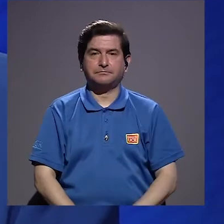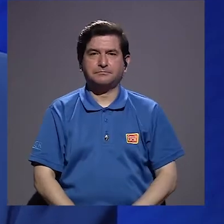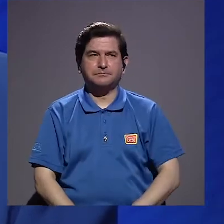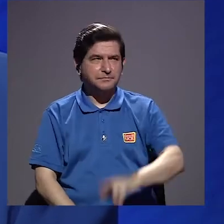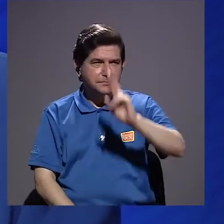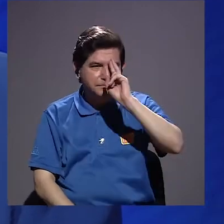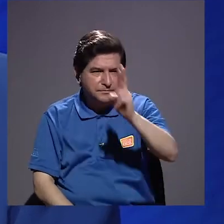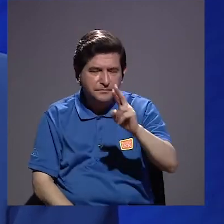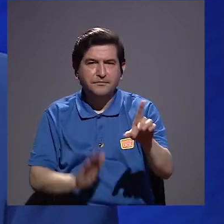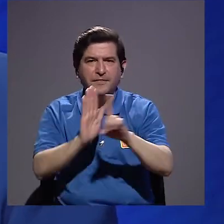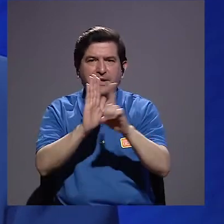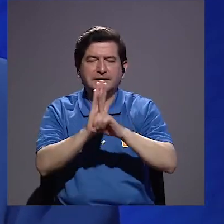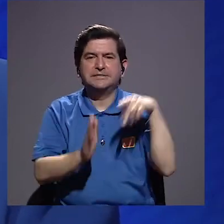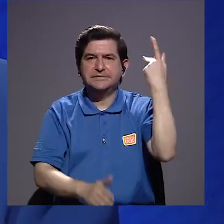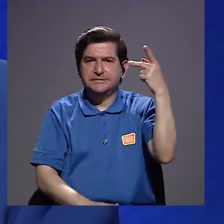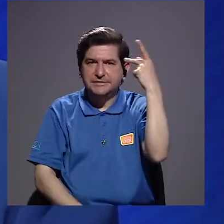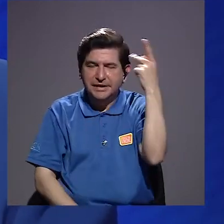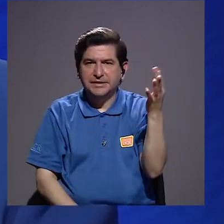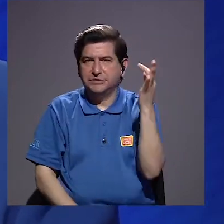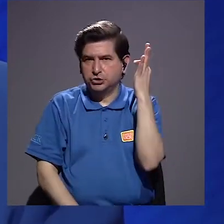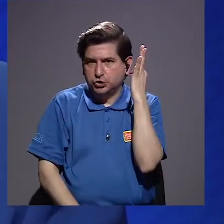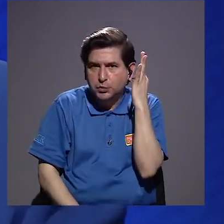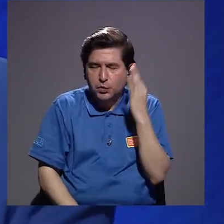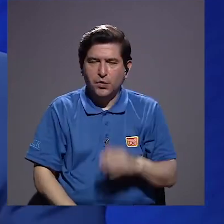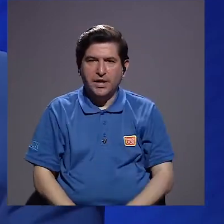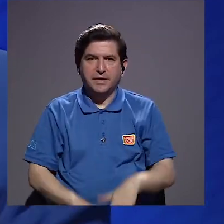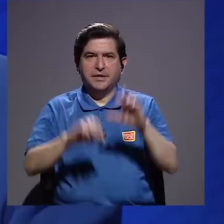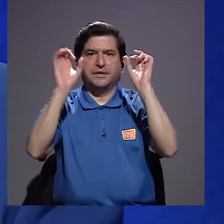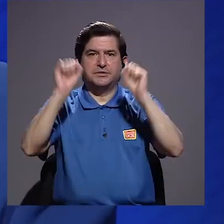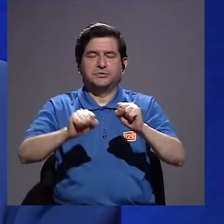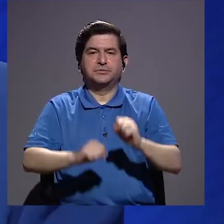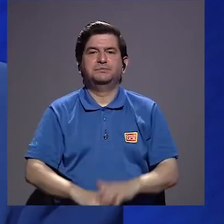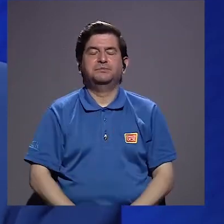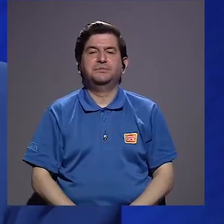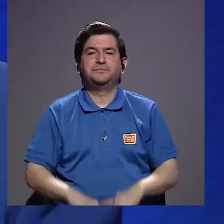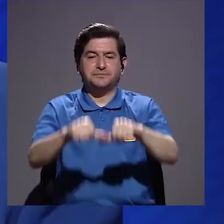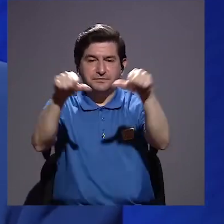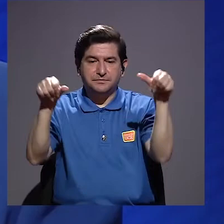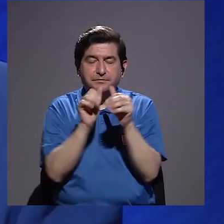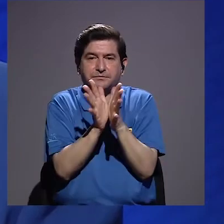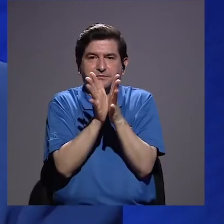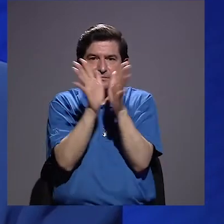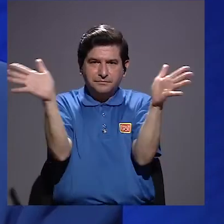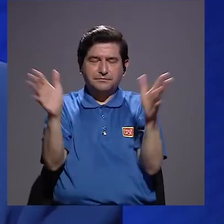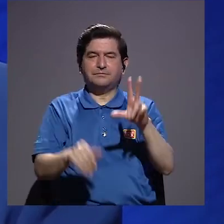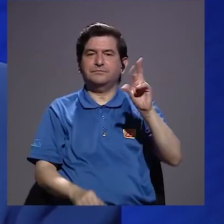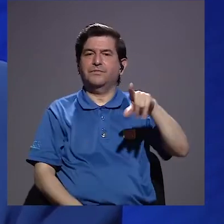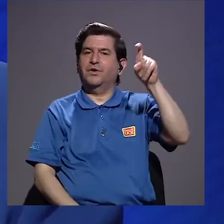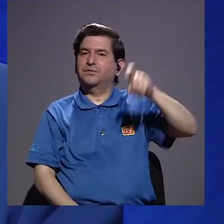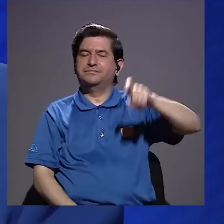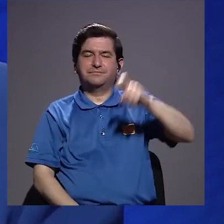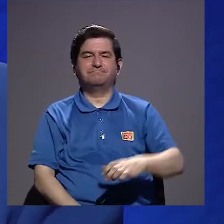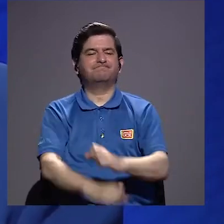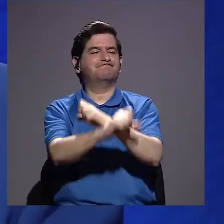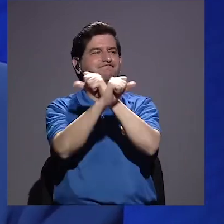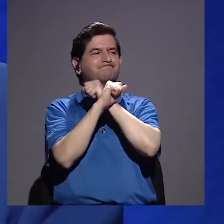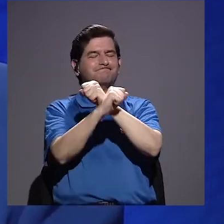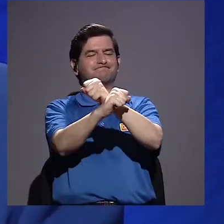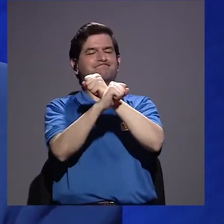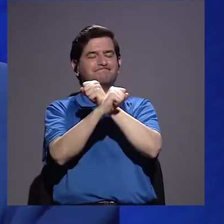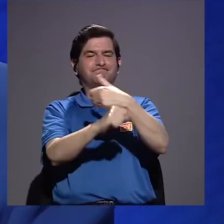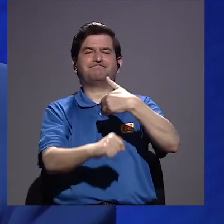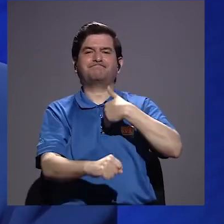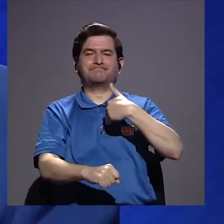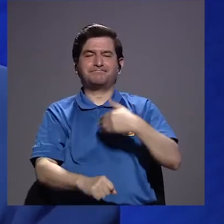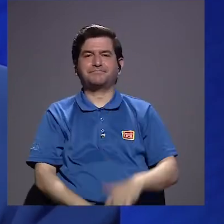Ciertamente el respeto de los derechos políticos de las mujeres para que se incorporen en el ámbito de lo público no necesariamente garantiza